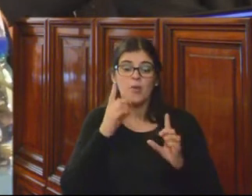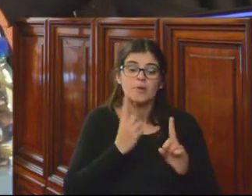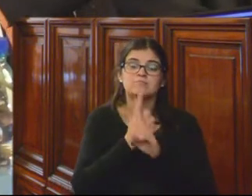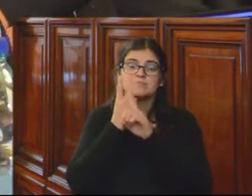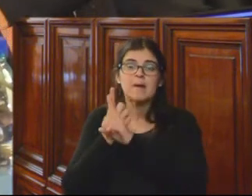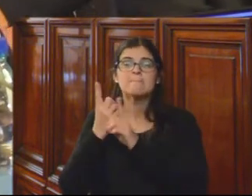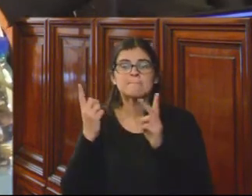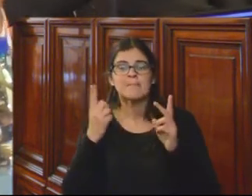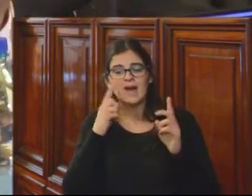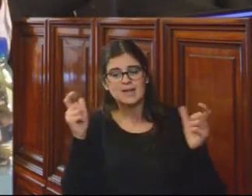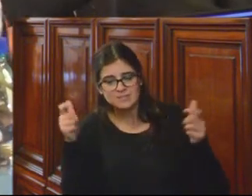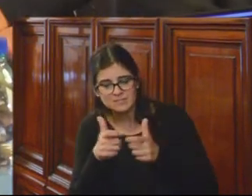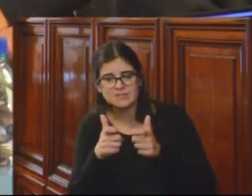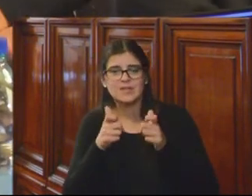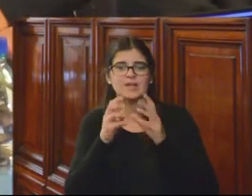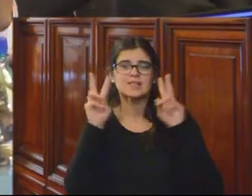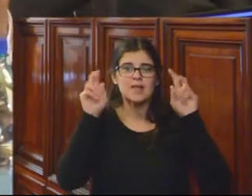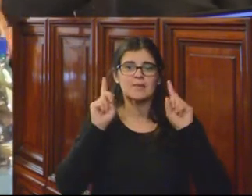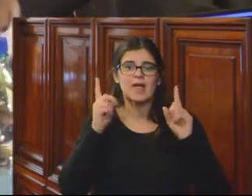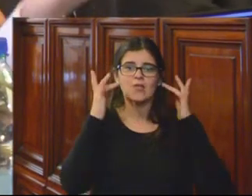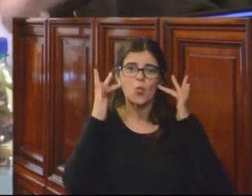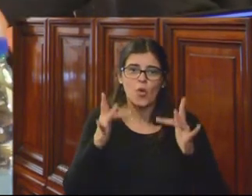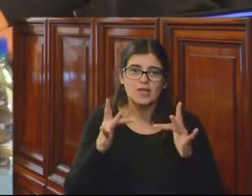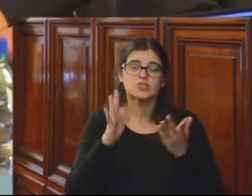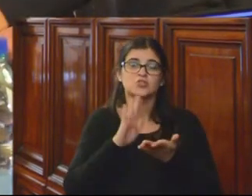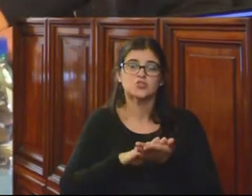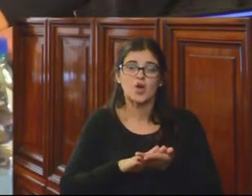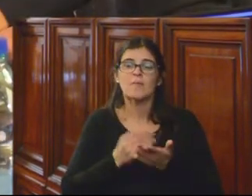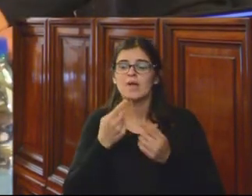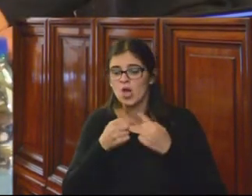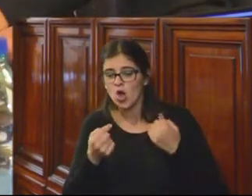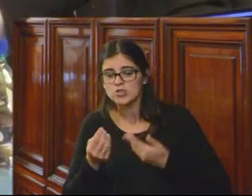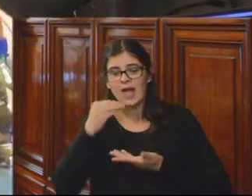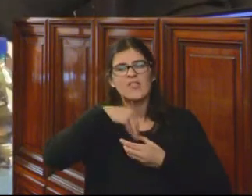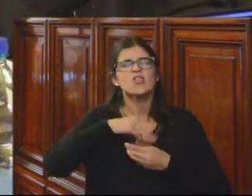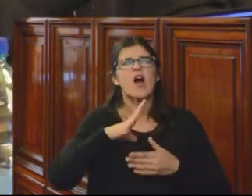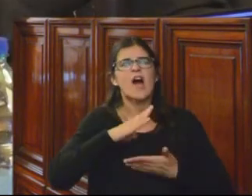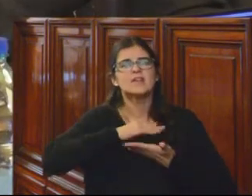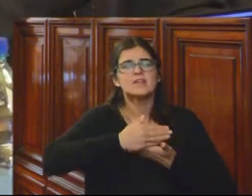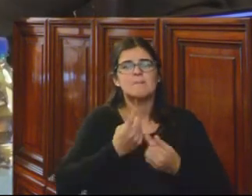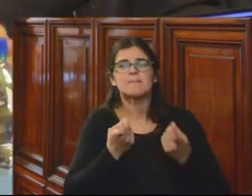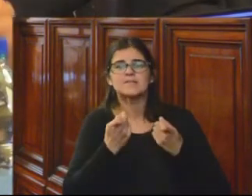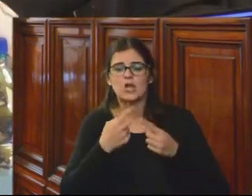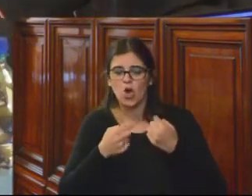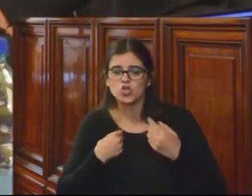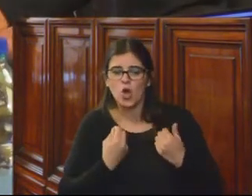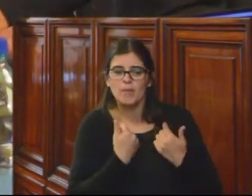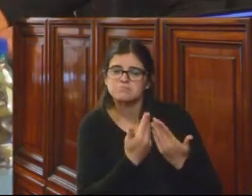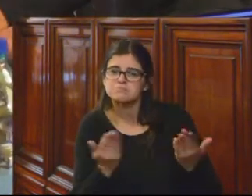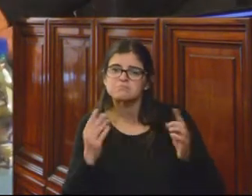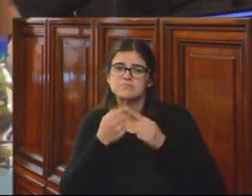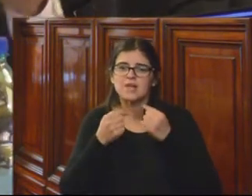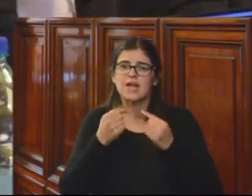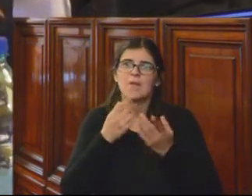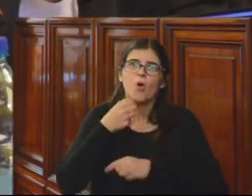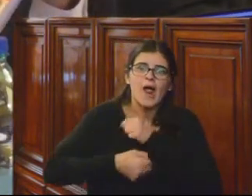discutir temas sustantivos a la educación. Por ejemplo, qué cosa va dentro de una canaima, por ejemplo, la manera en que se implementa o se modifican los diseños